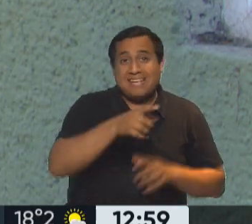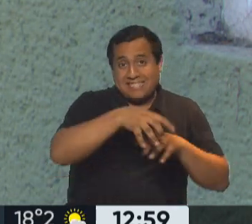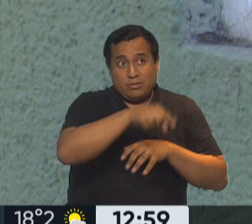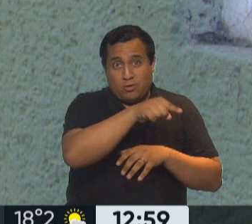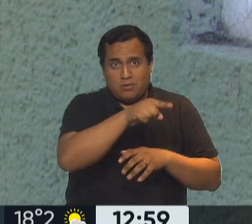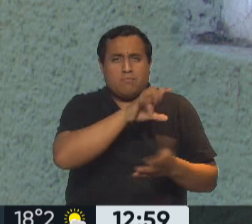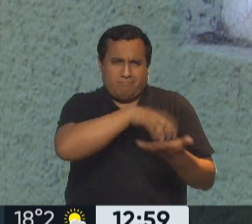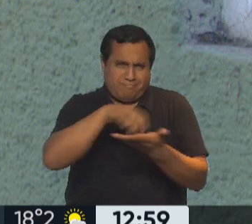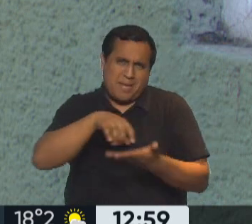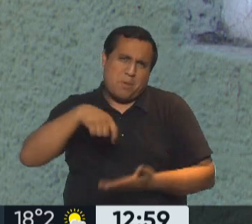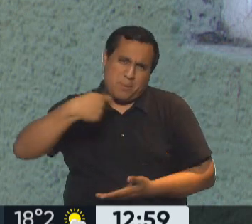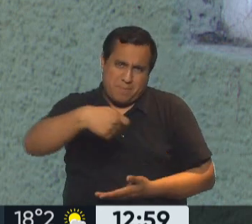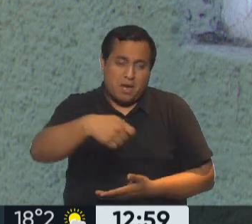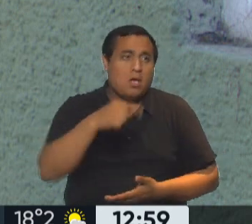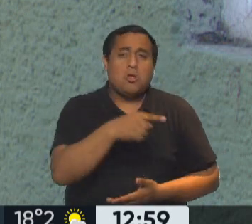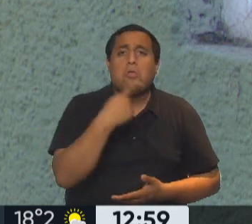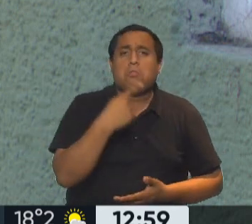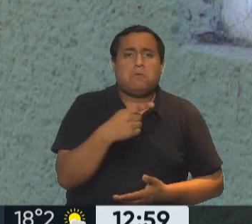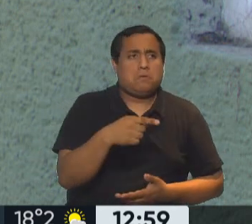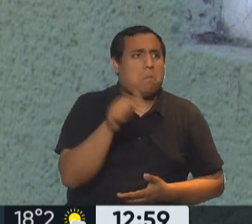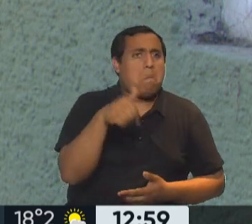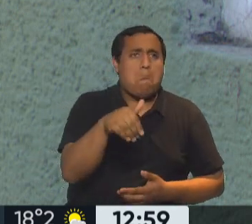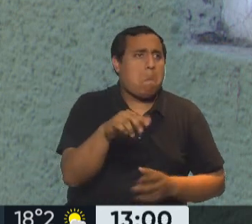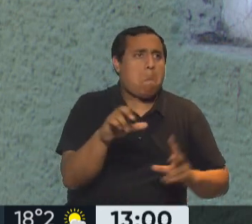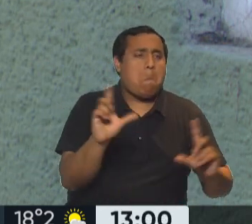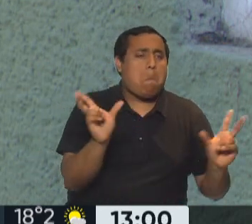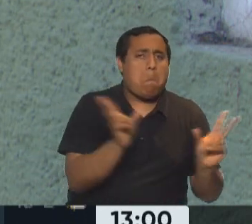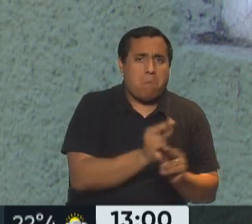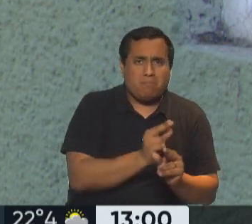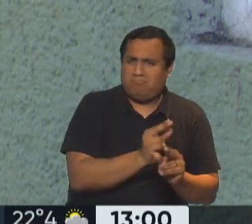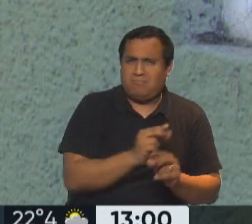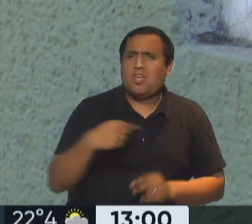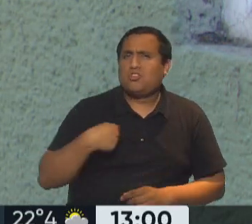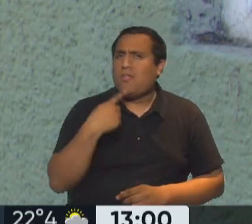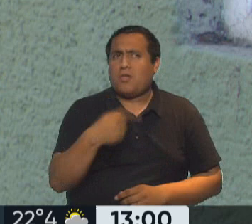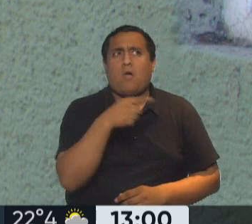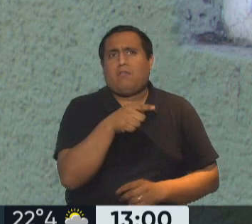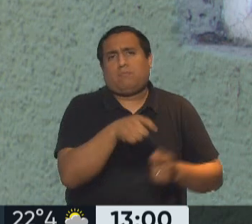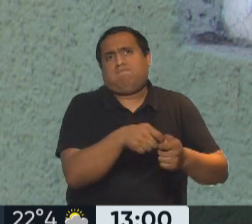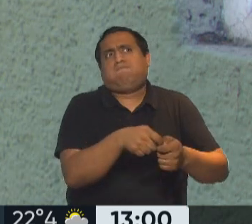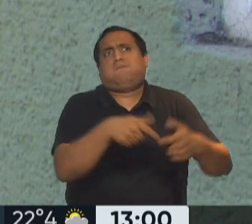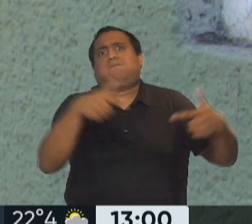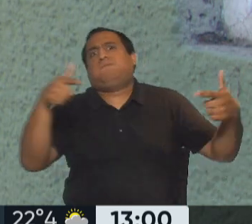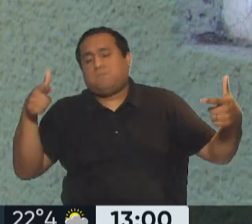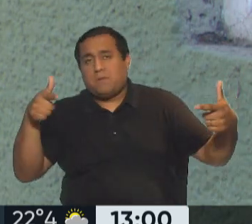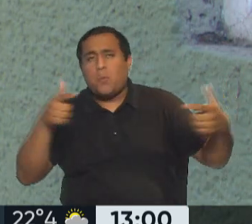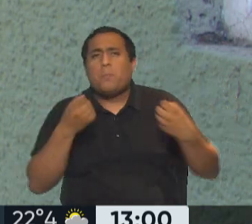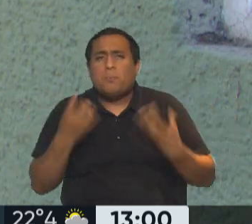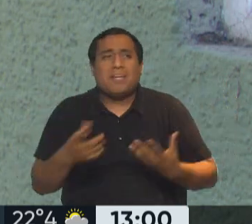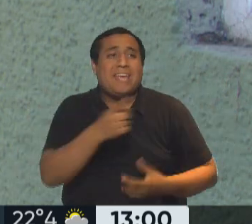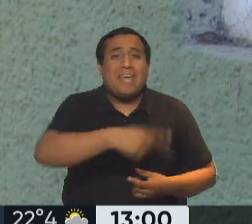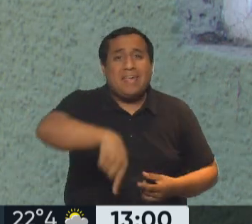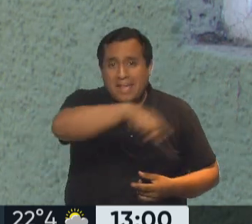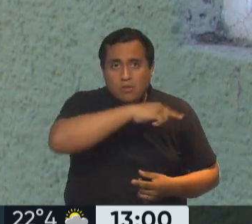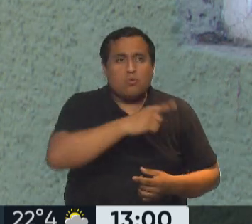grandes prepagas, en extinción. Y yo digo que son un sector en expansión, porque ellos han